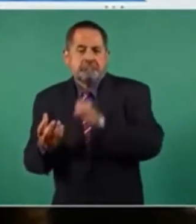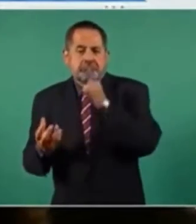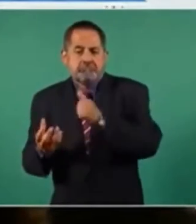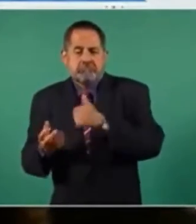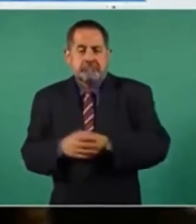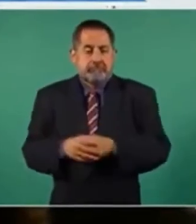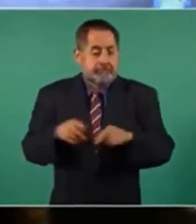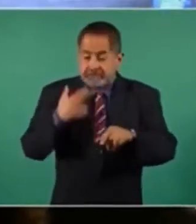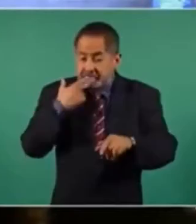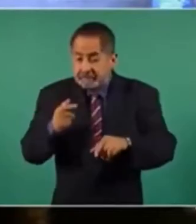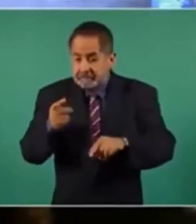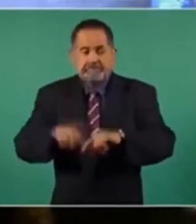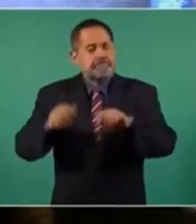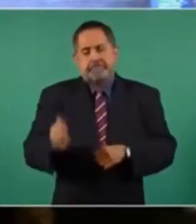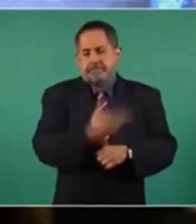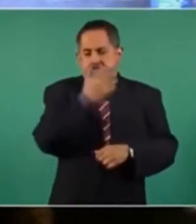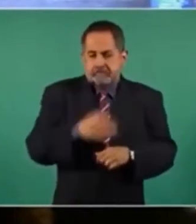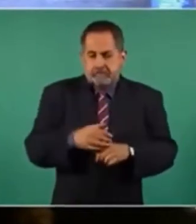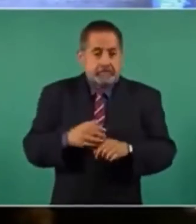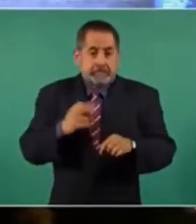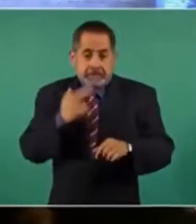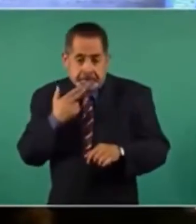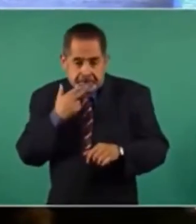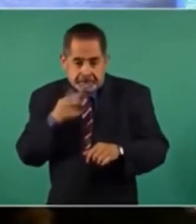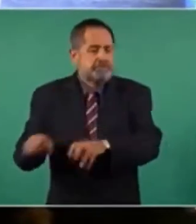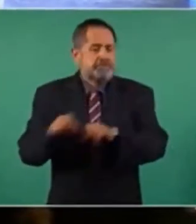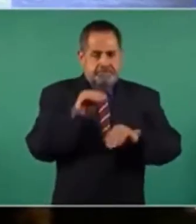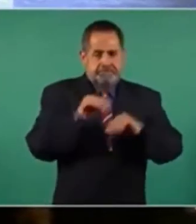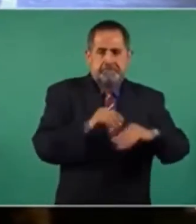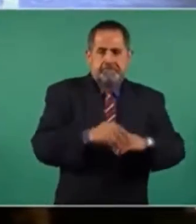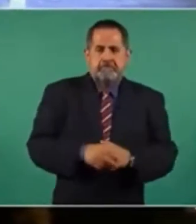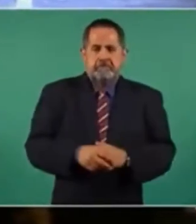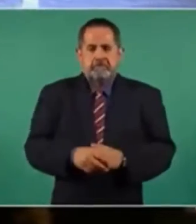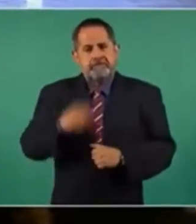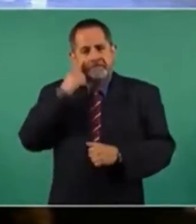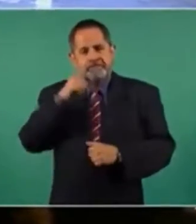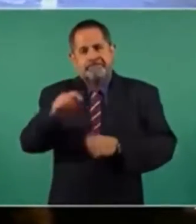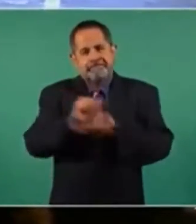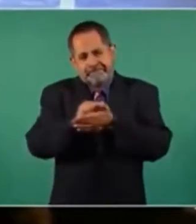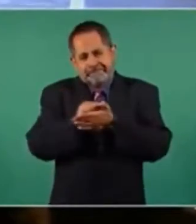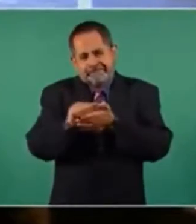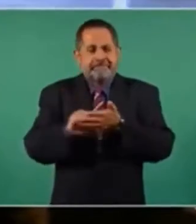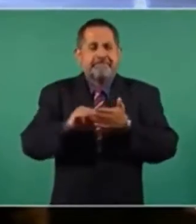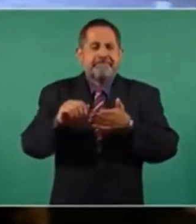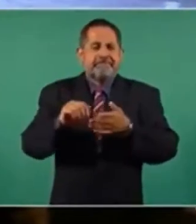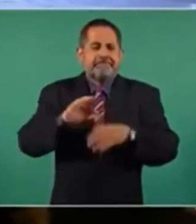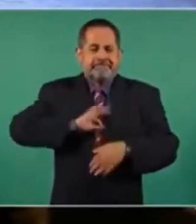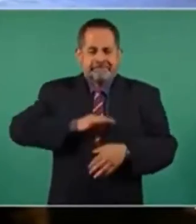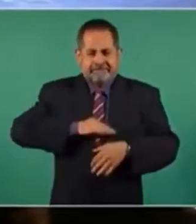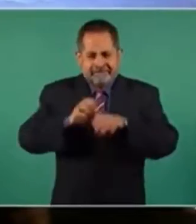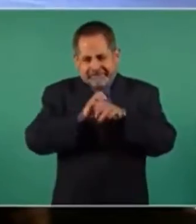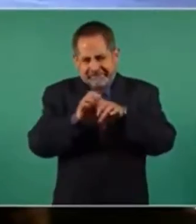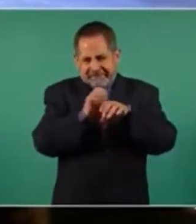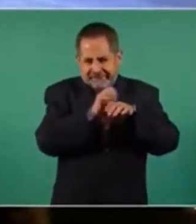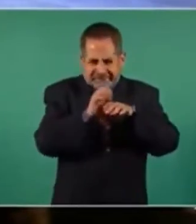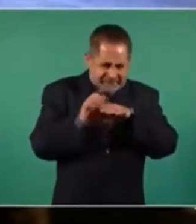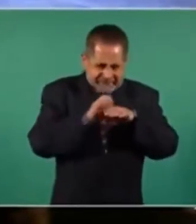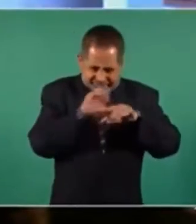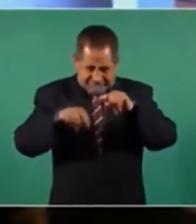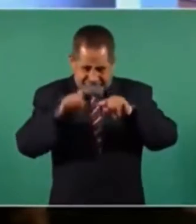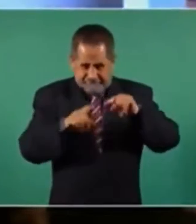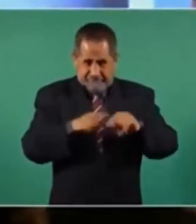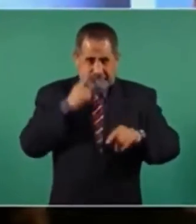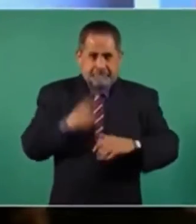se retiran y las que sirven se rehabilitan. Aquí comienza el retiro de pintura y de óxido, por eso se llama granallado. Así